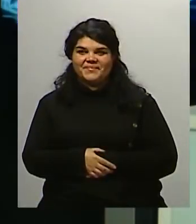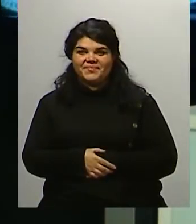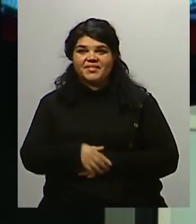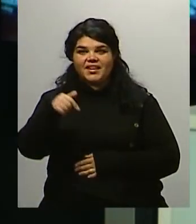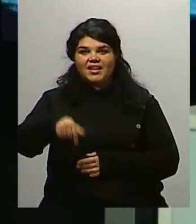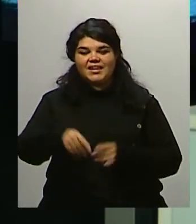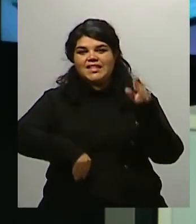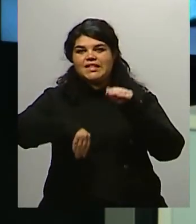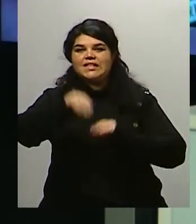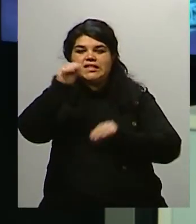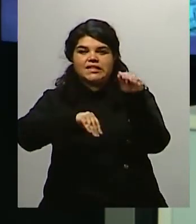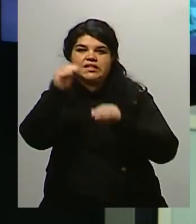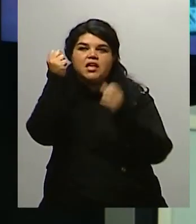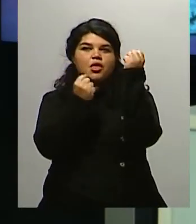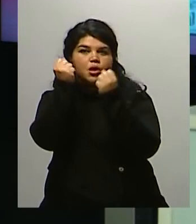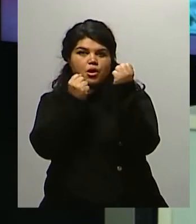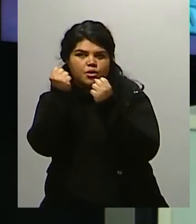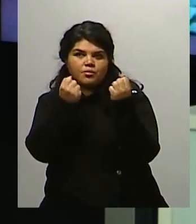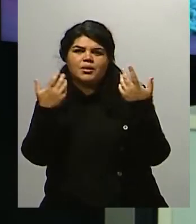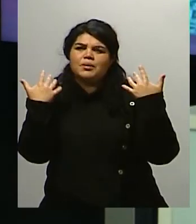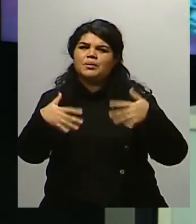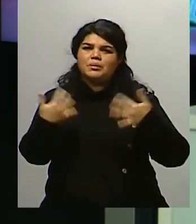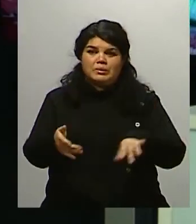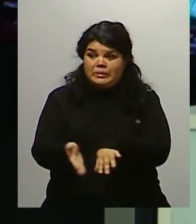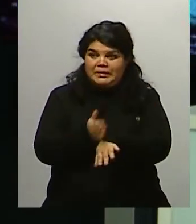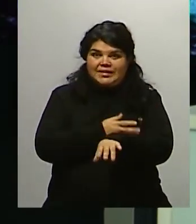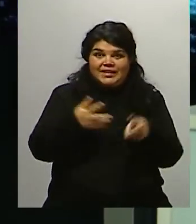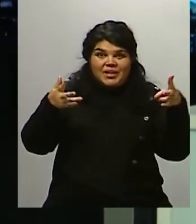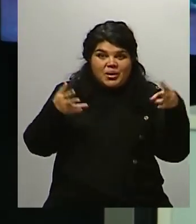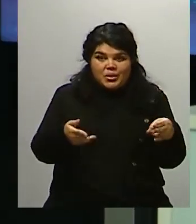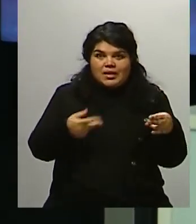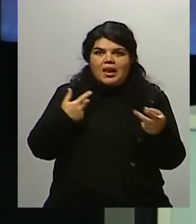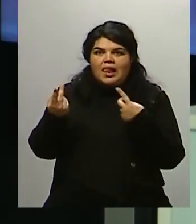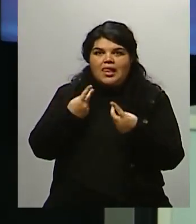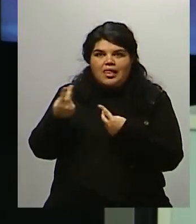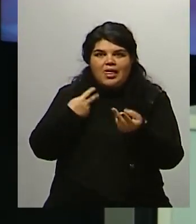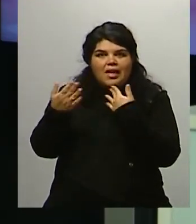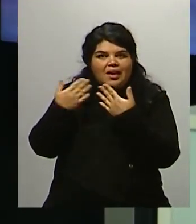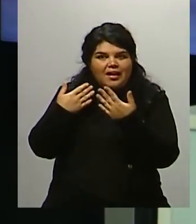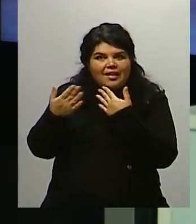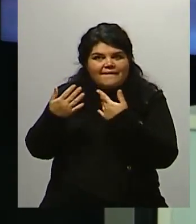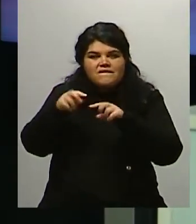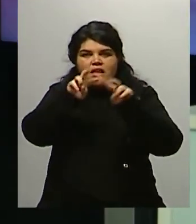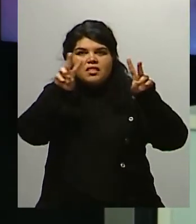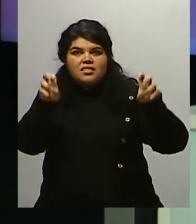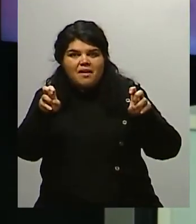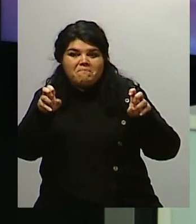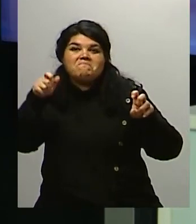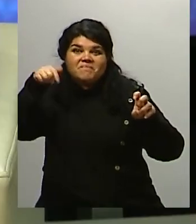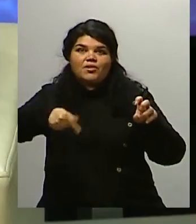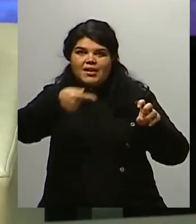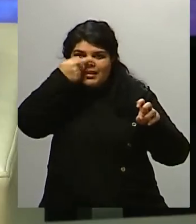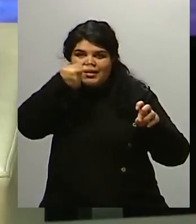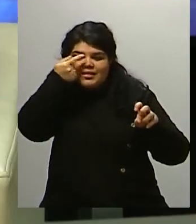Estamos en Chat Económico. Si ustedes supieran las cosas que estamos hablando en el corte, súper interesante el programa de hoy. Estamos hablando de desempleo con Melina